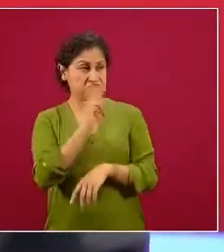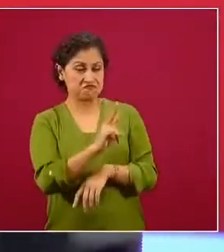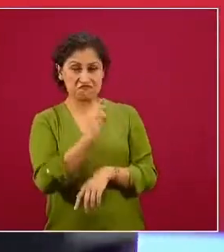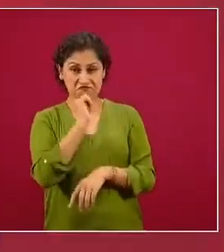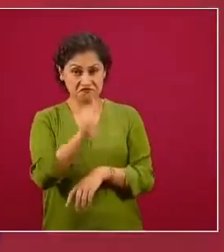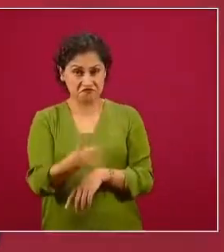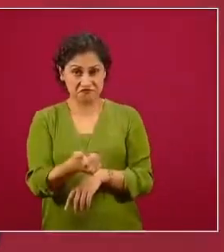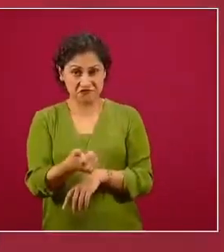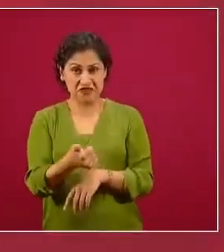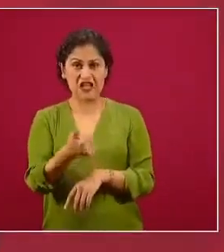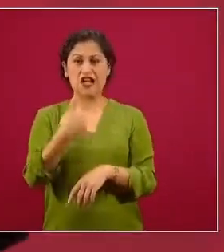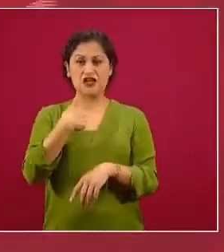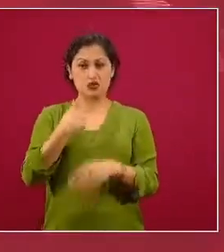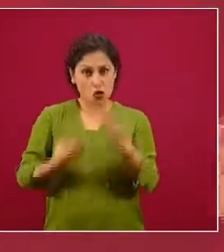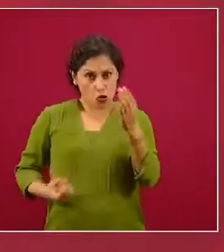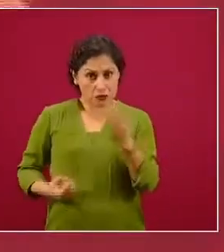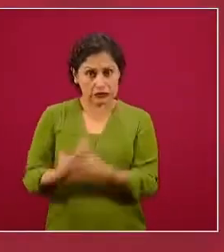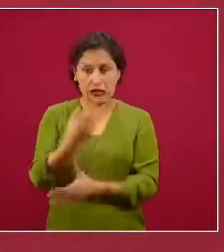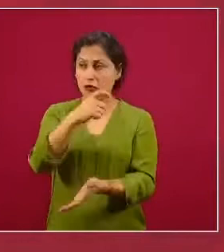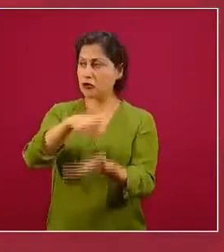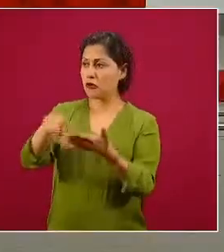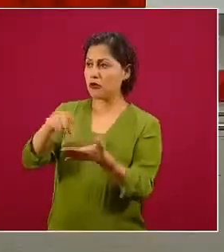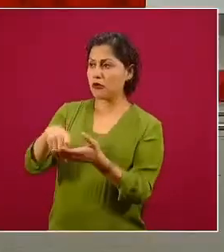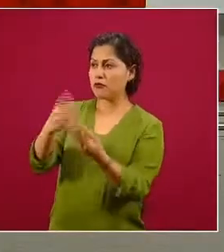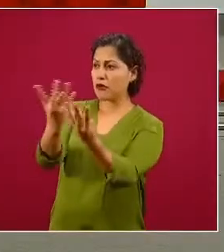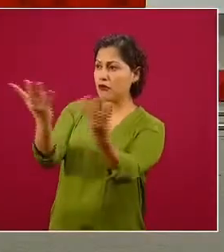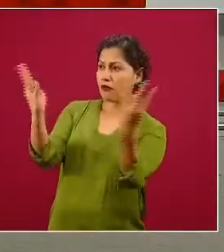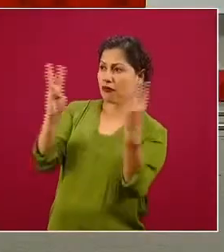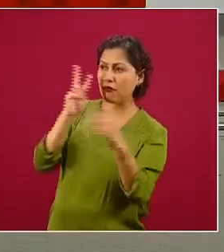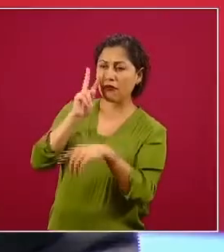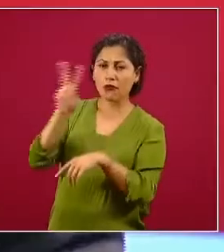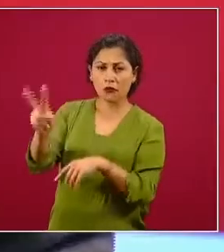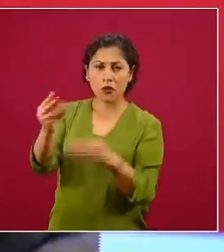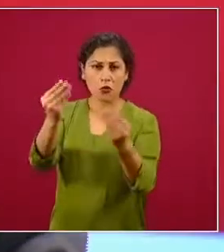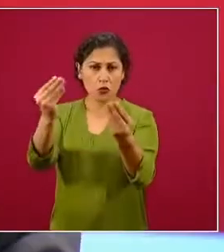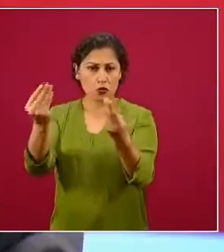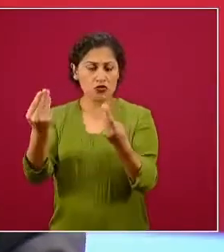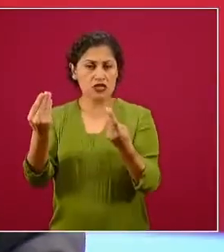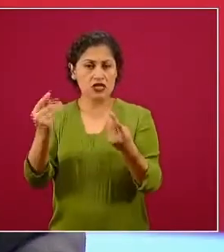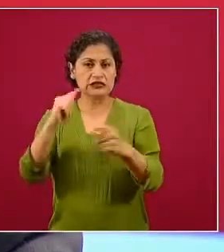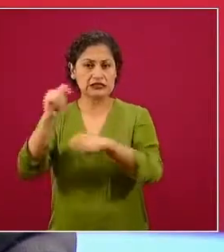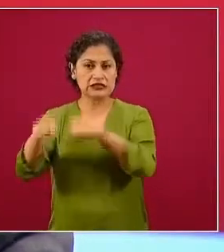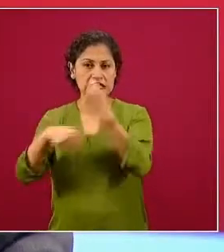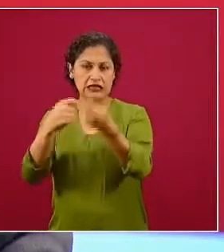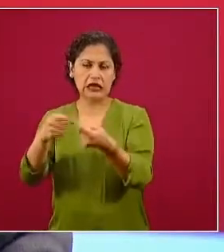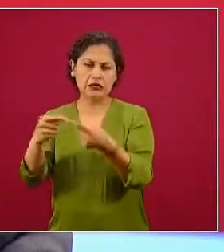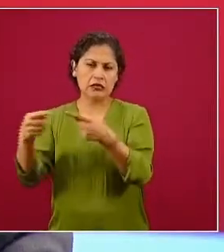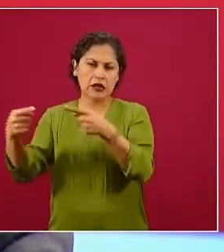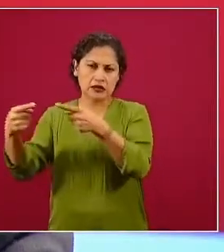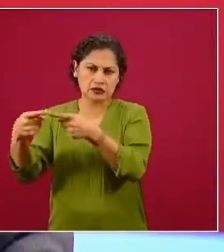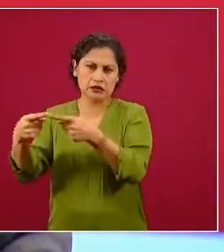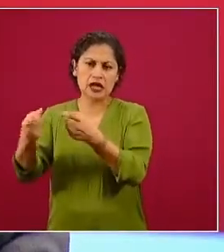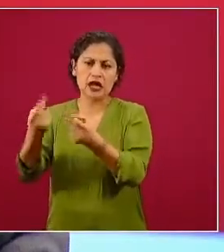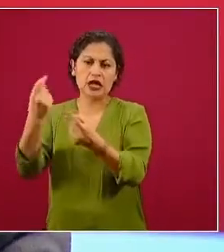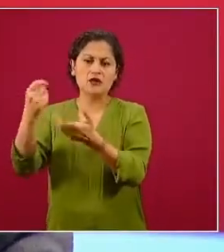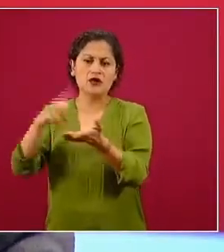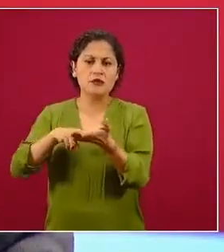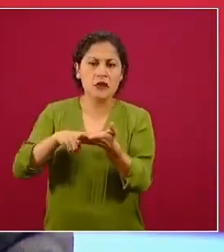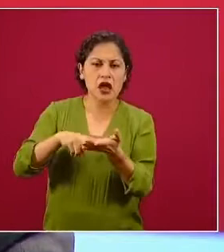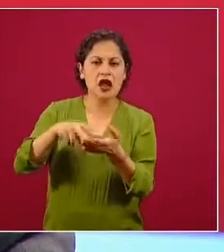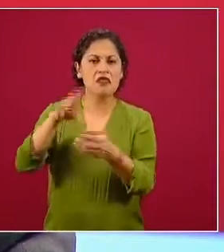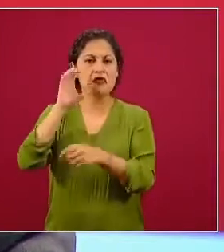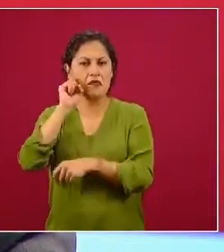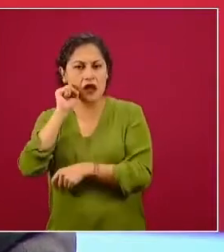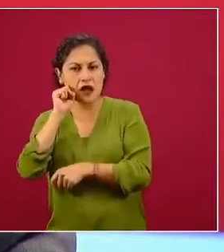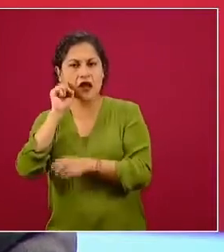lo que veo en mi panorama son este tipo de tiendas que están generalmente en las esquinas, algunas de color verde con anaranjado y otras